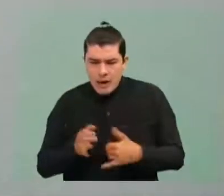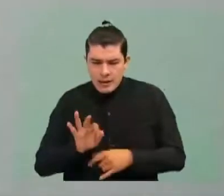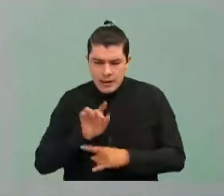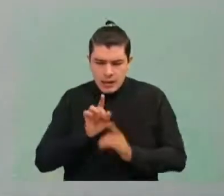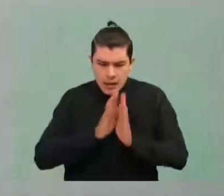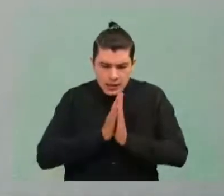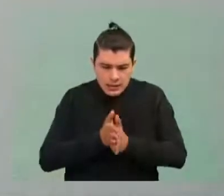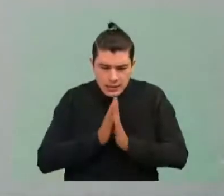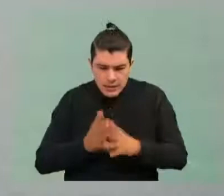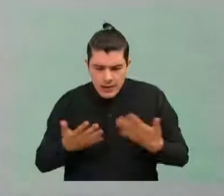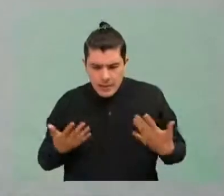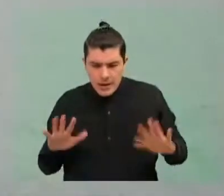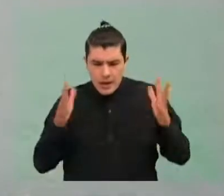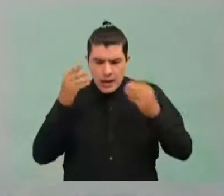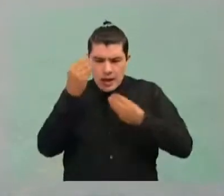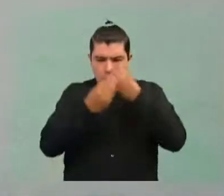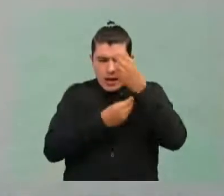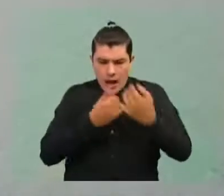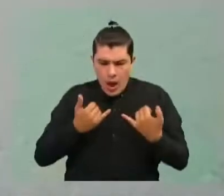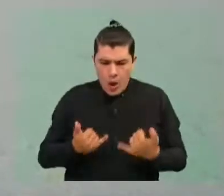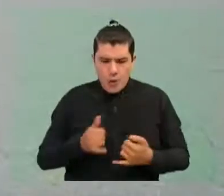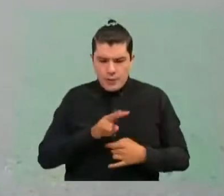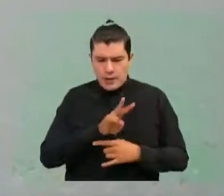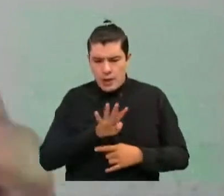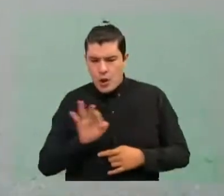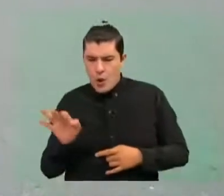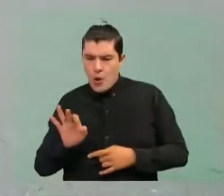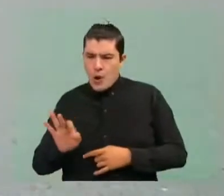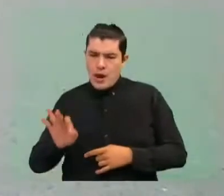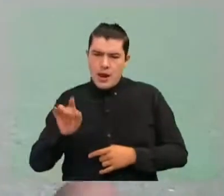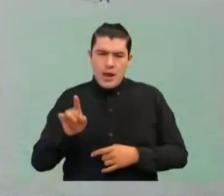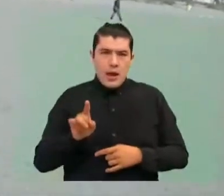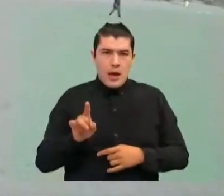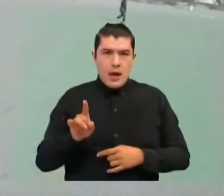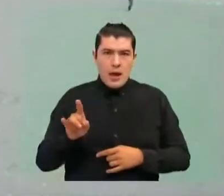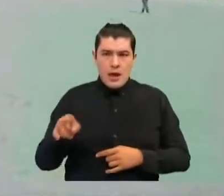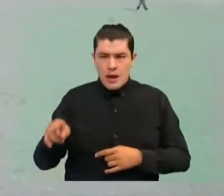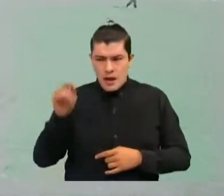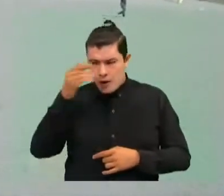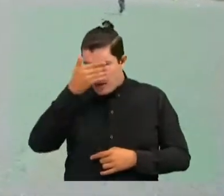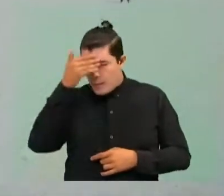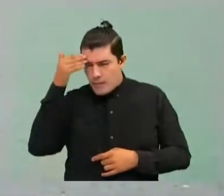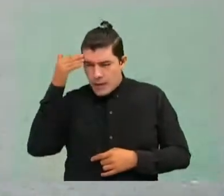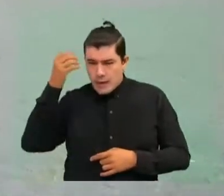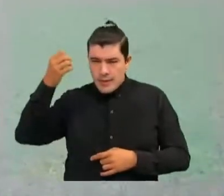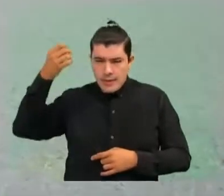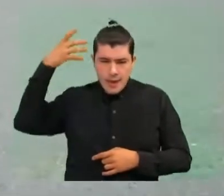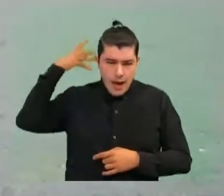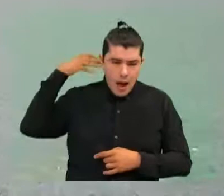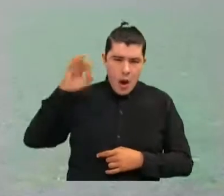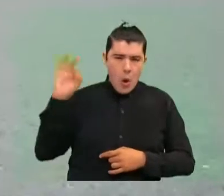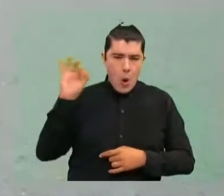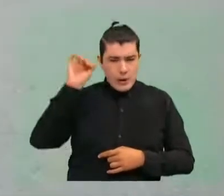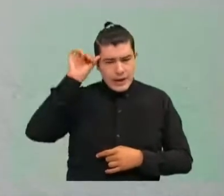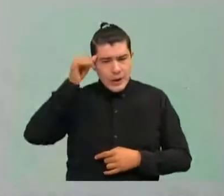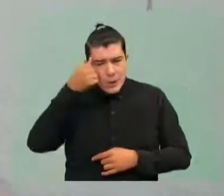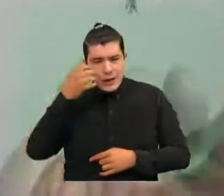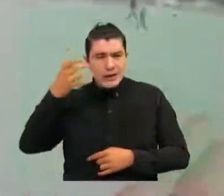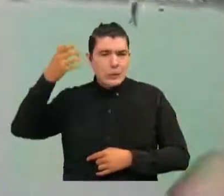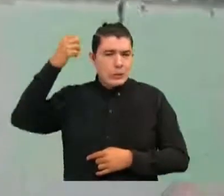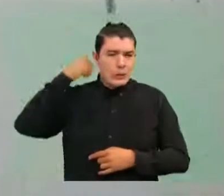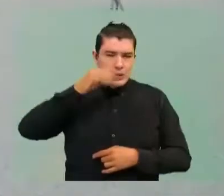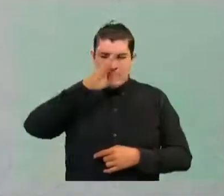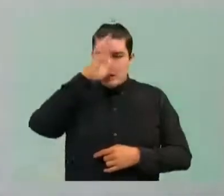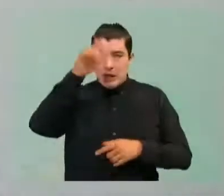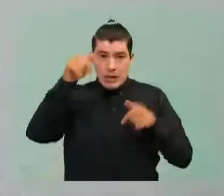fiestas de diciembre, especialmente 24 y 31? ¿Qué han olvidado? ¿Qué han rescatado en estas tierras extranjeras? Pues